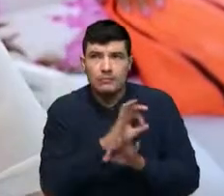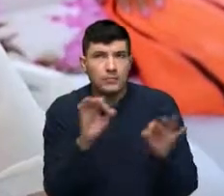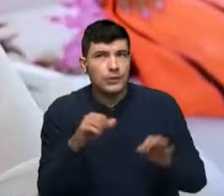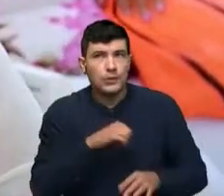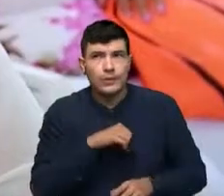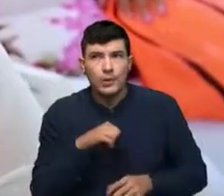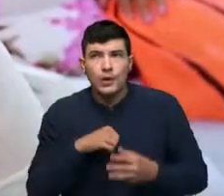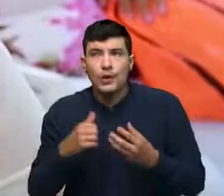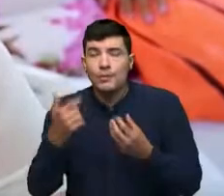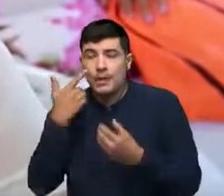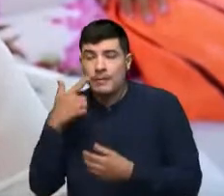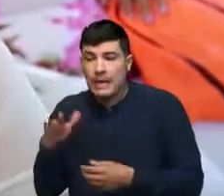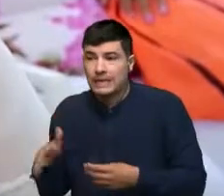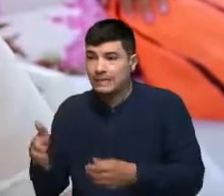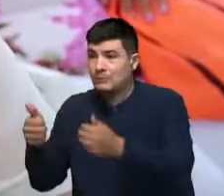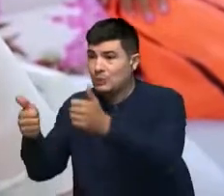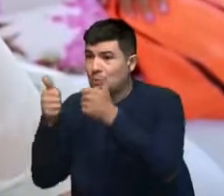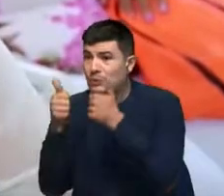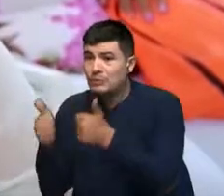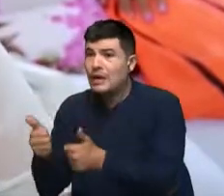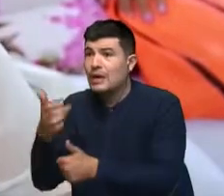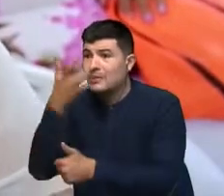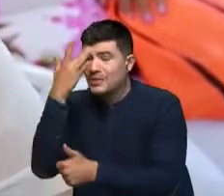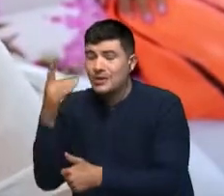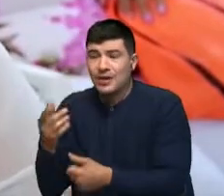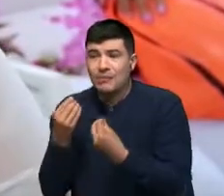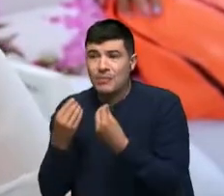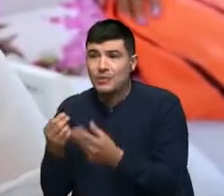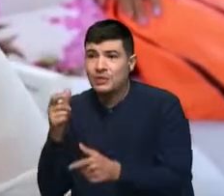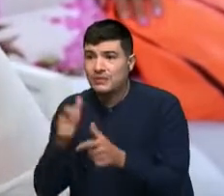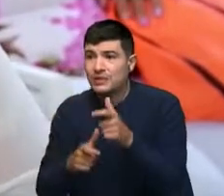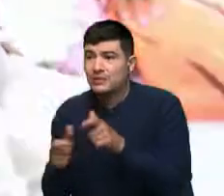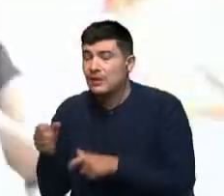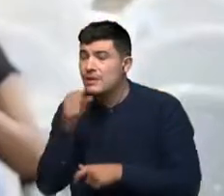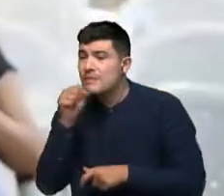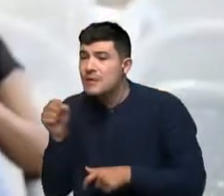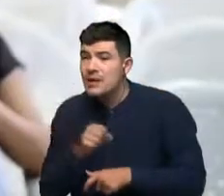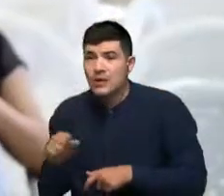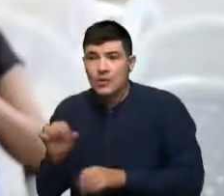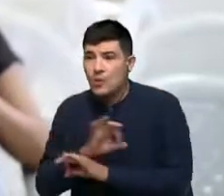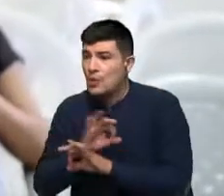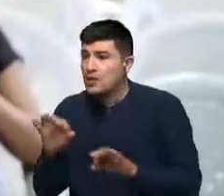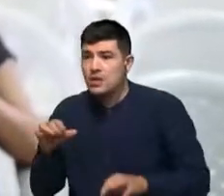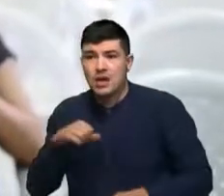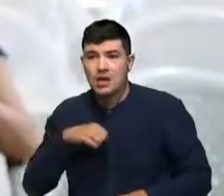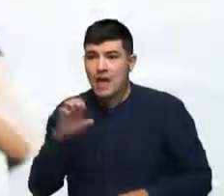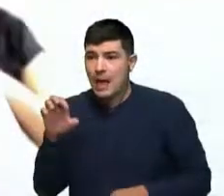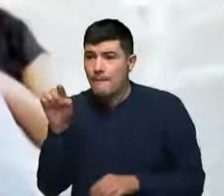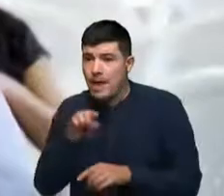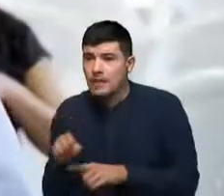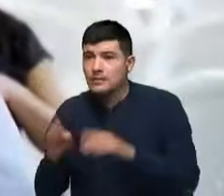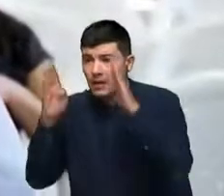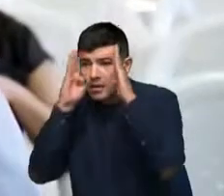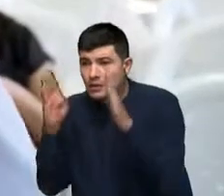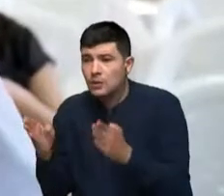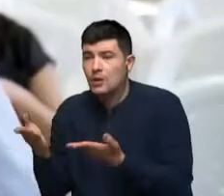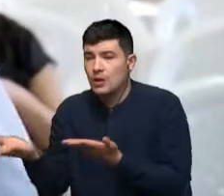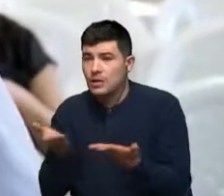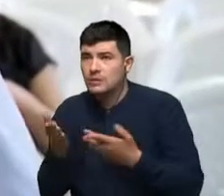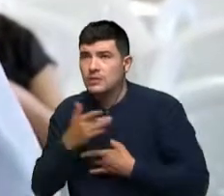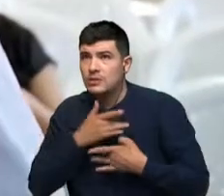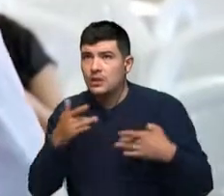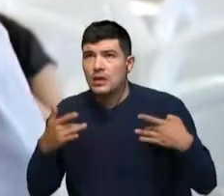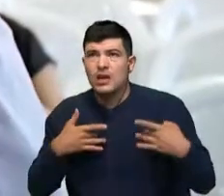porque hay muchos altos mayores que ni siquiera tienen una ips que lo atiendan he sido muy bien atendida en salud